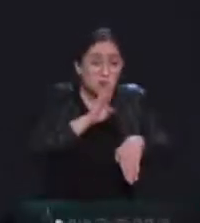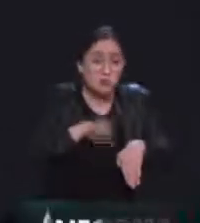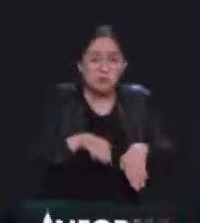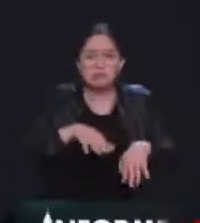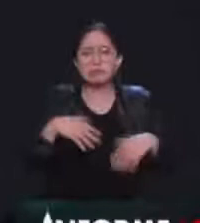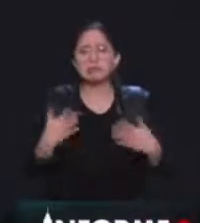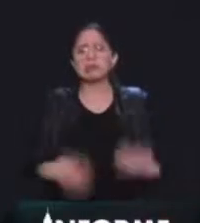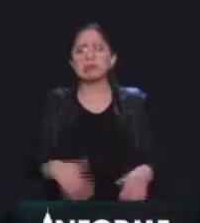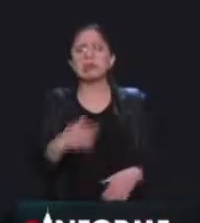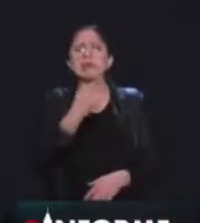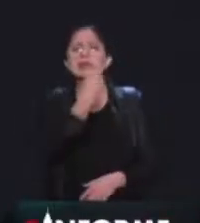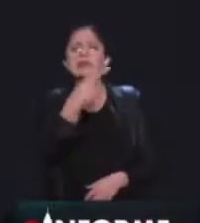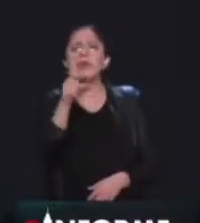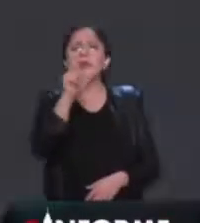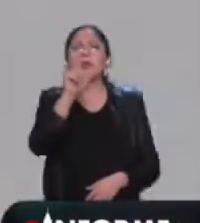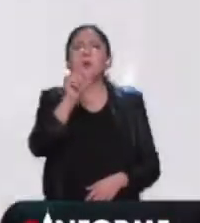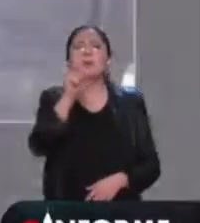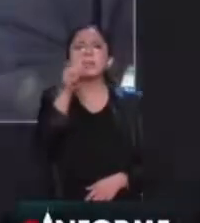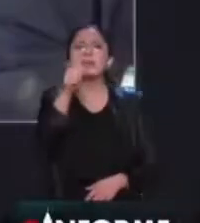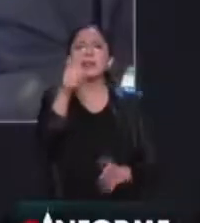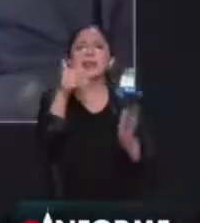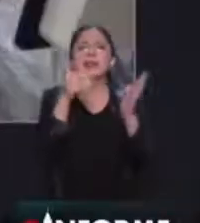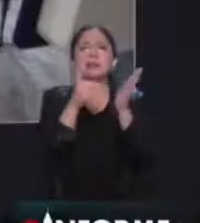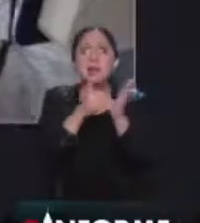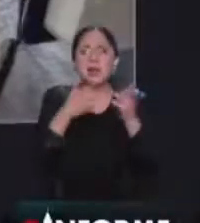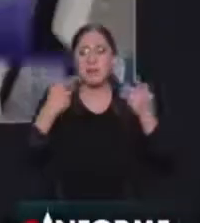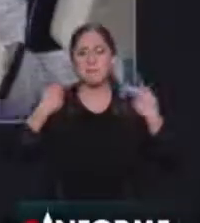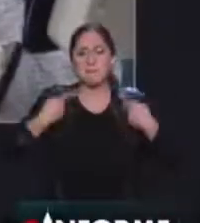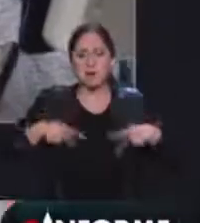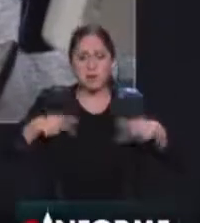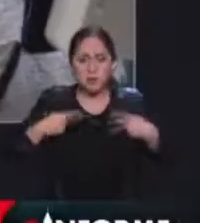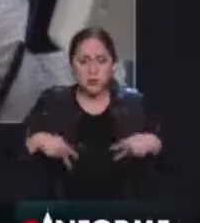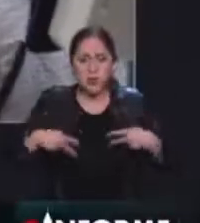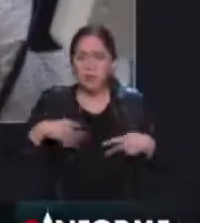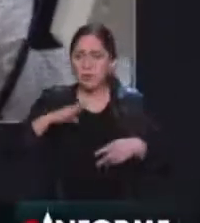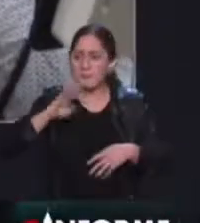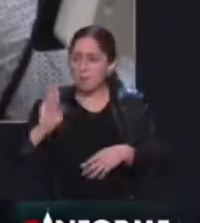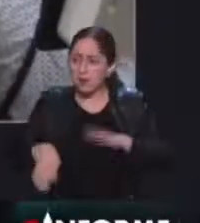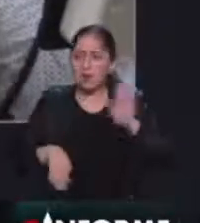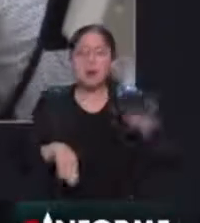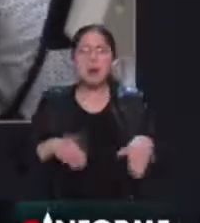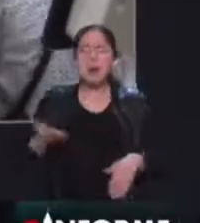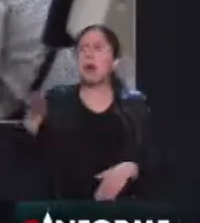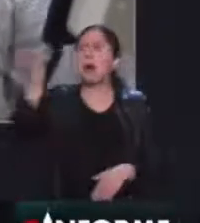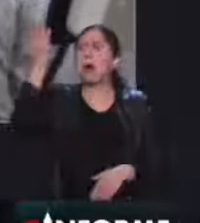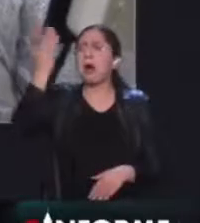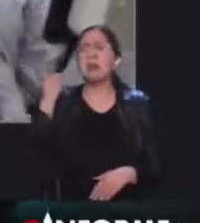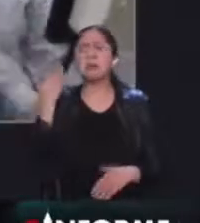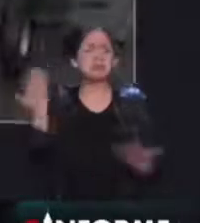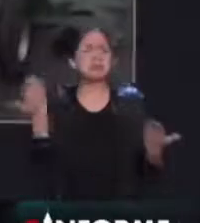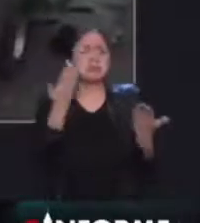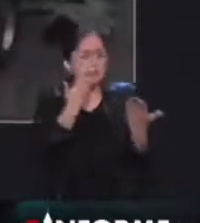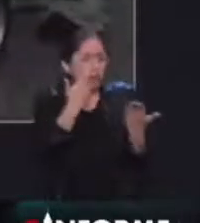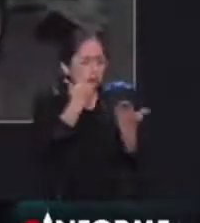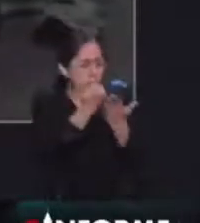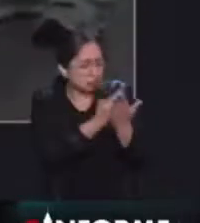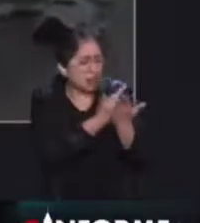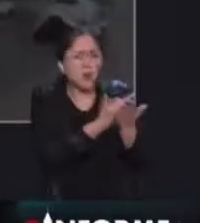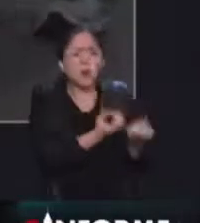de 126,000 defunciones no esperadas para